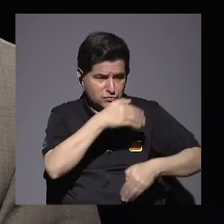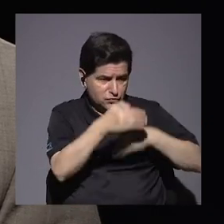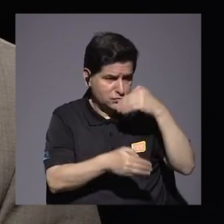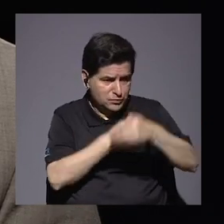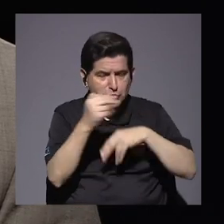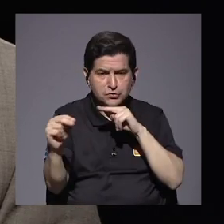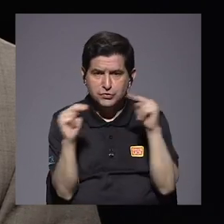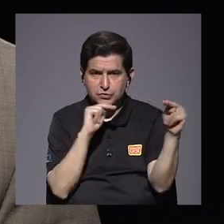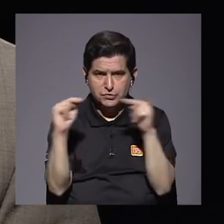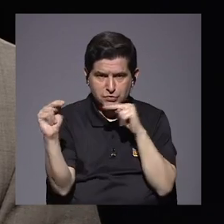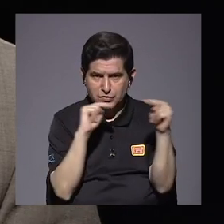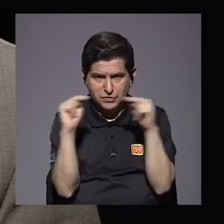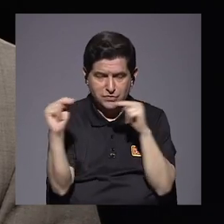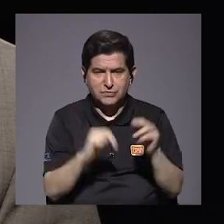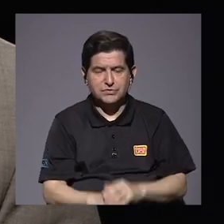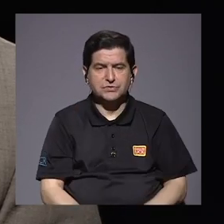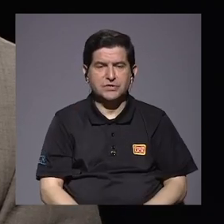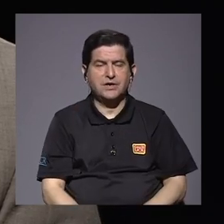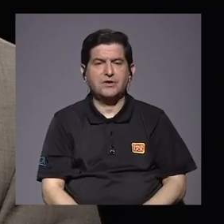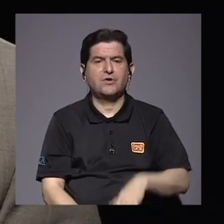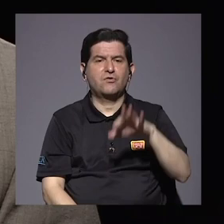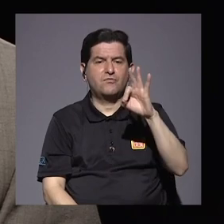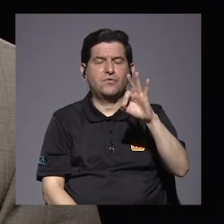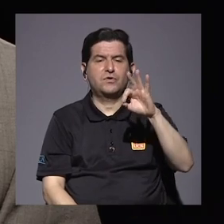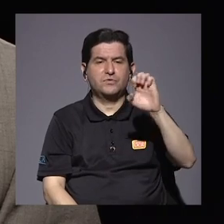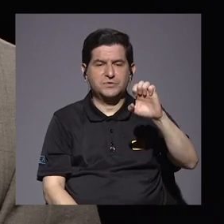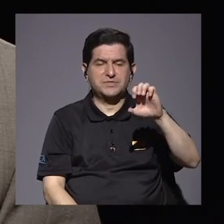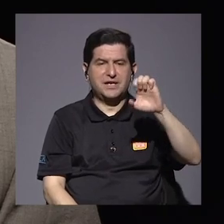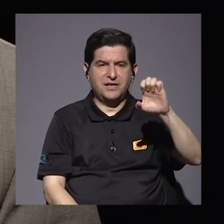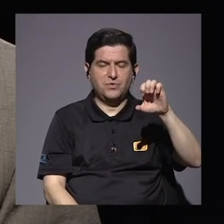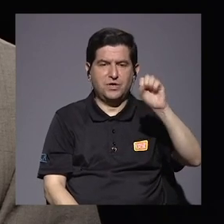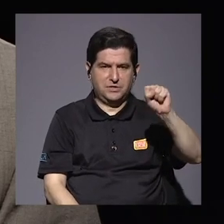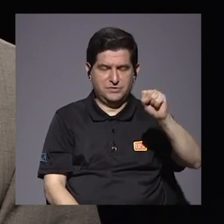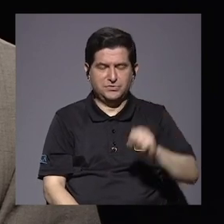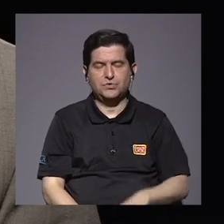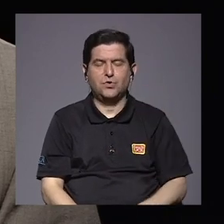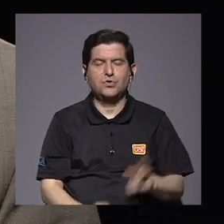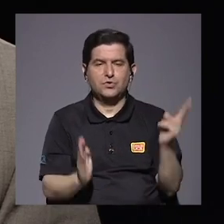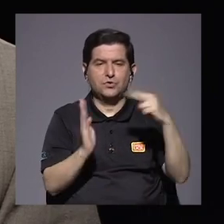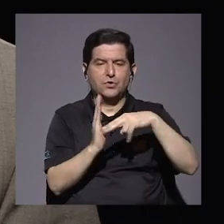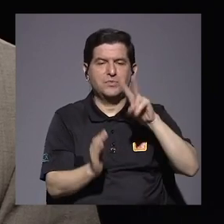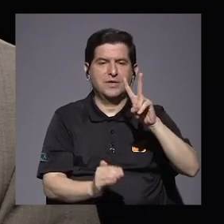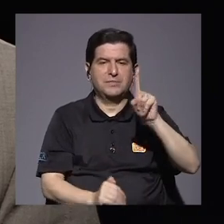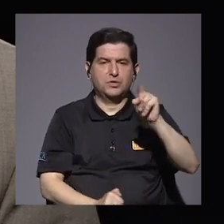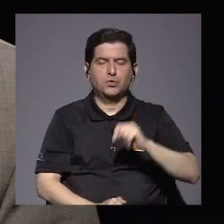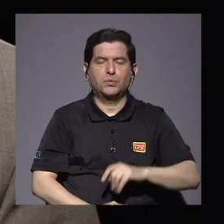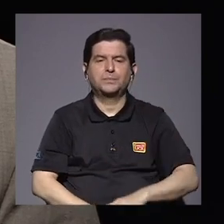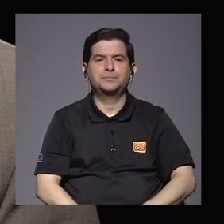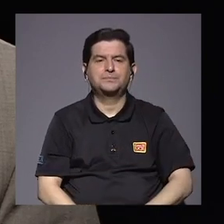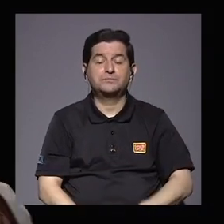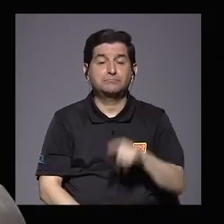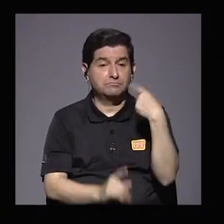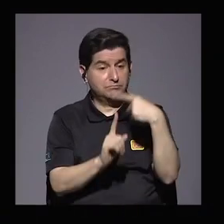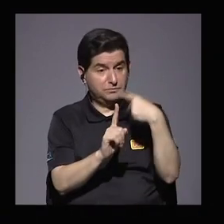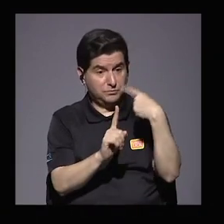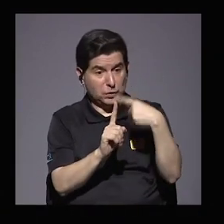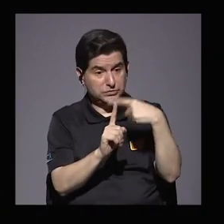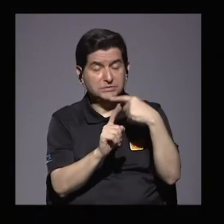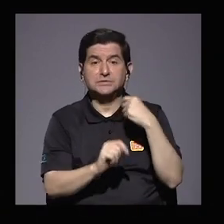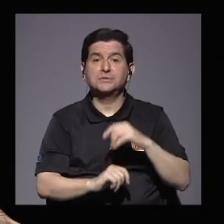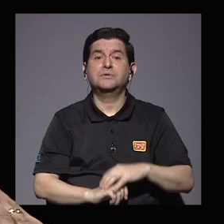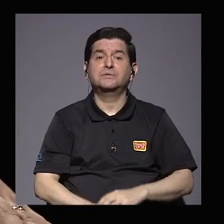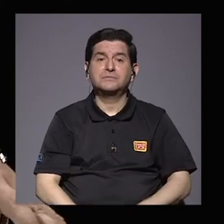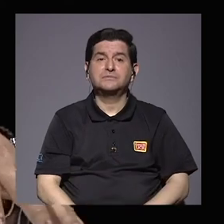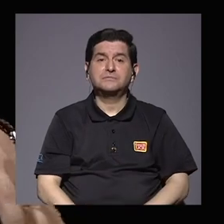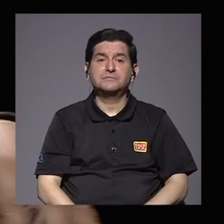el proceso de negociación del Fondo Especial de la Educación Superior para el año 2021. Es algo muy positivo eso.